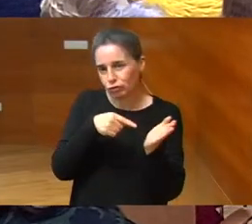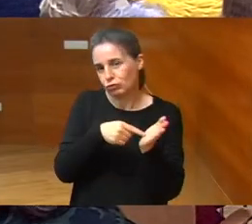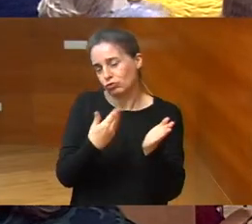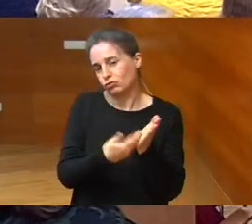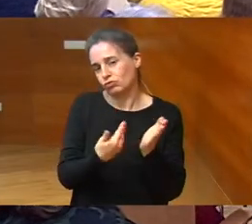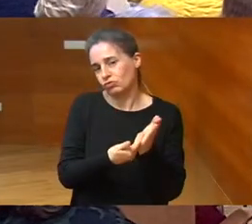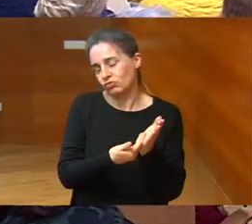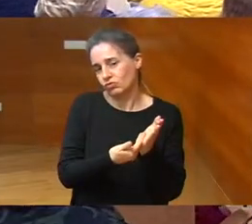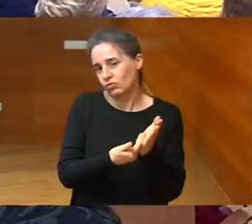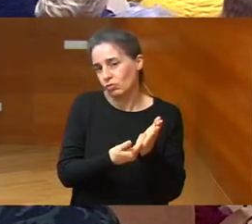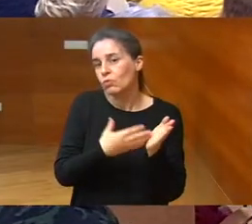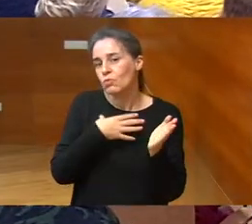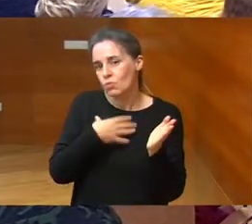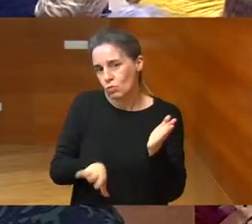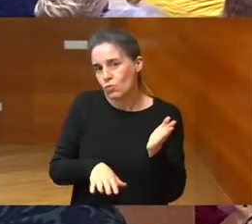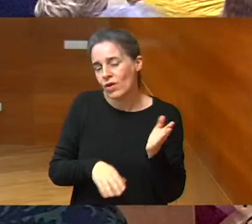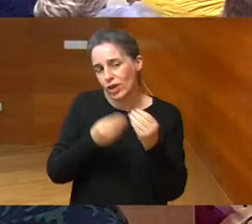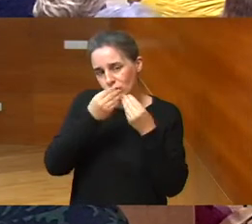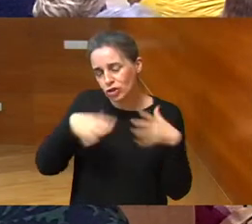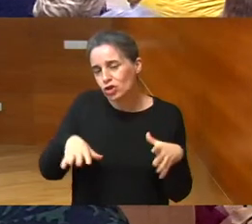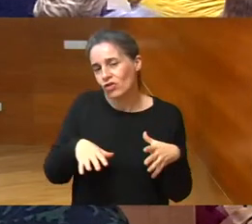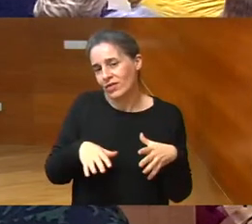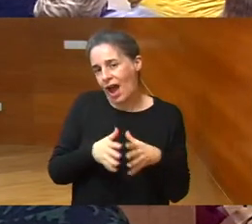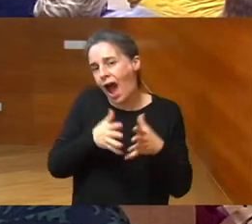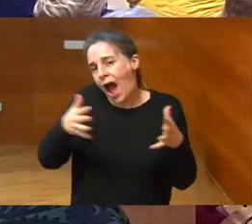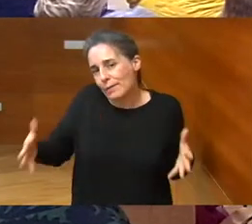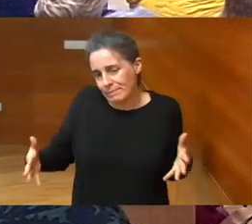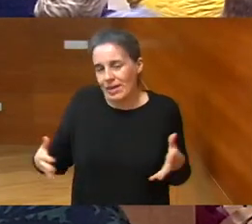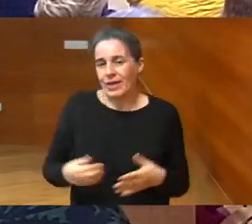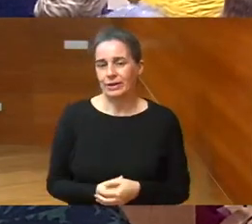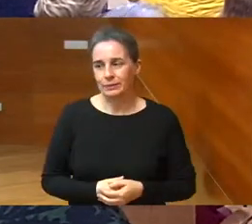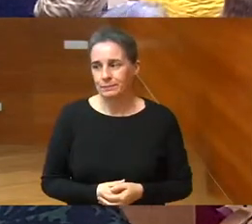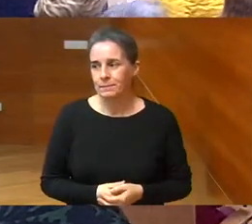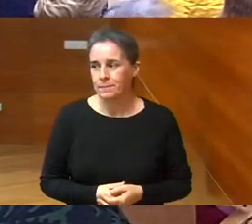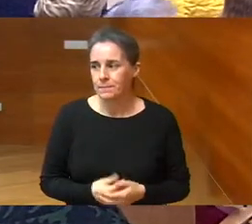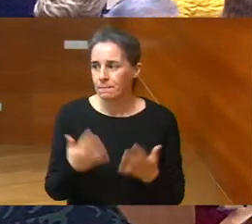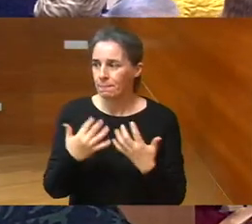poder poder ampliar esa historia sí sí